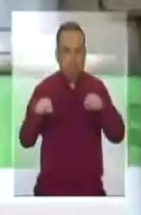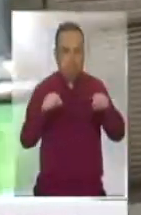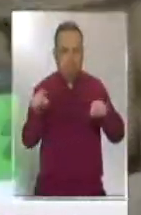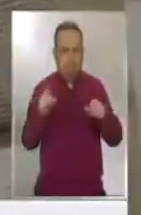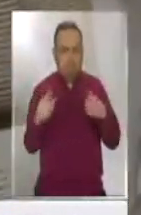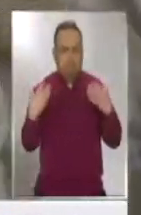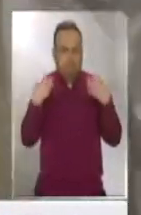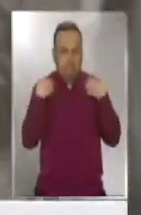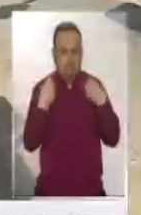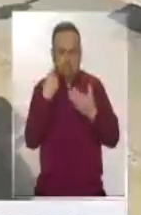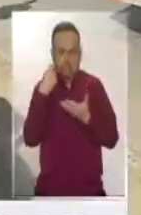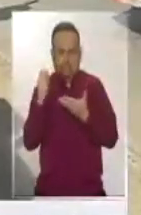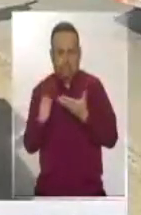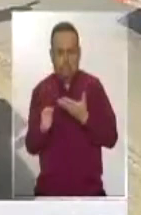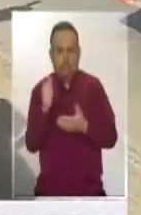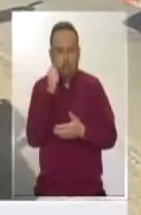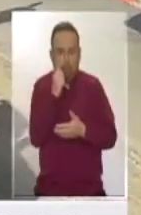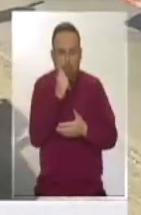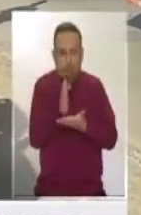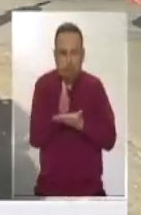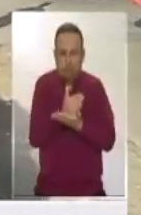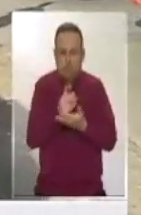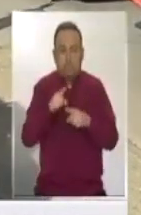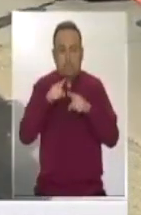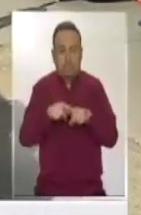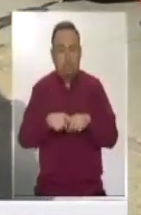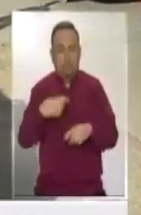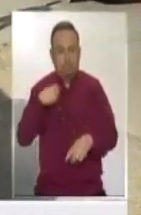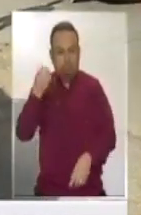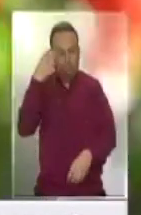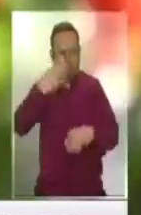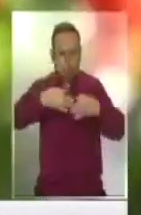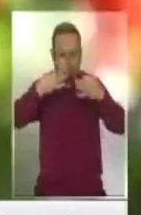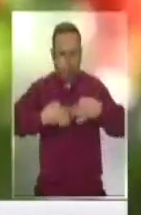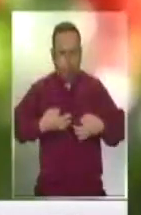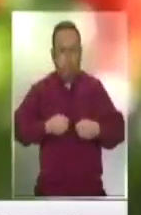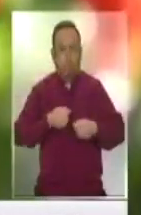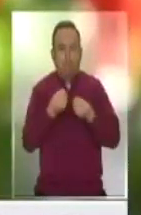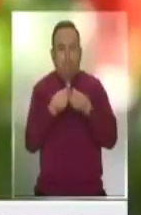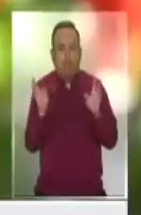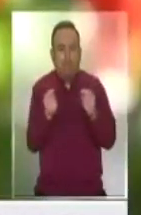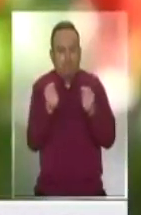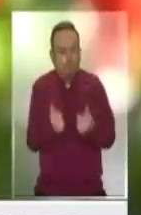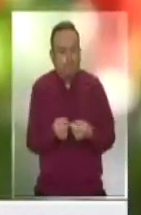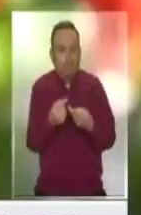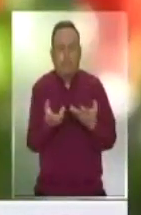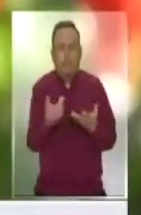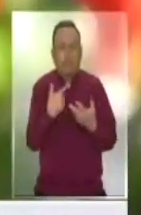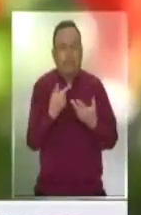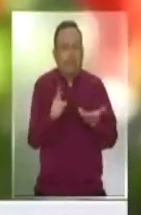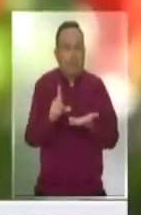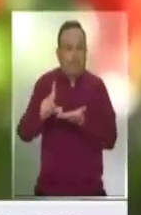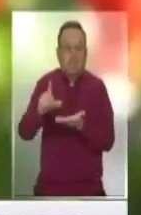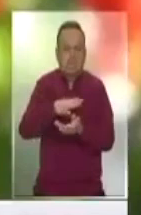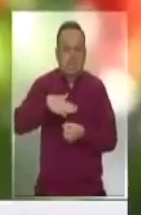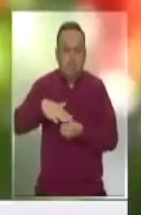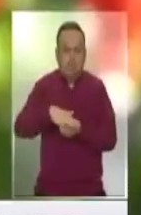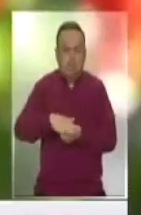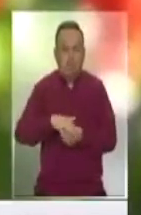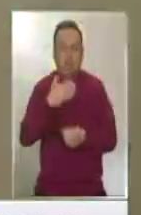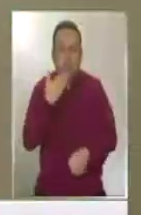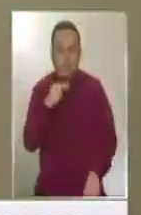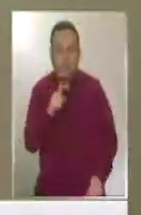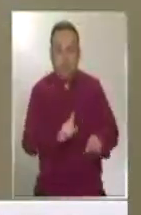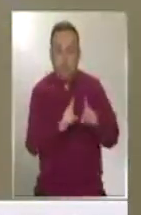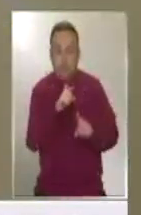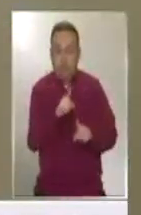irán evaluando día a día. Gracias a su capacitación, están preparados para desenvolverse en distintos escenarios, incluso en aquellos donde